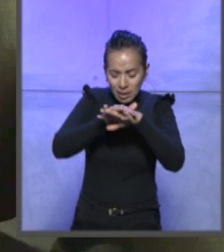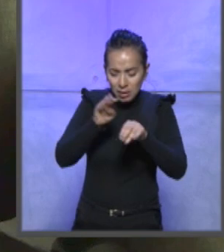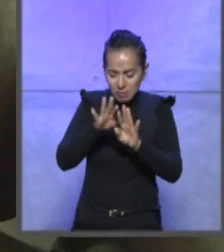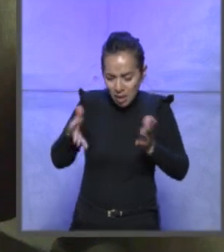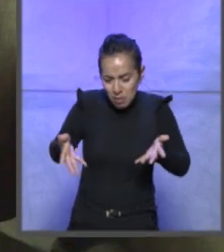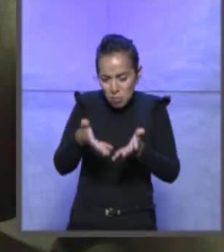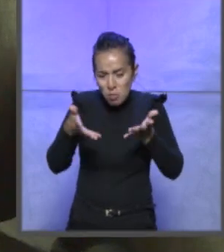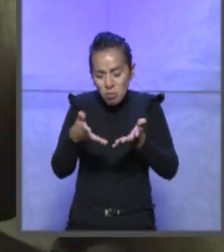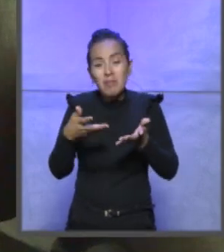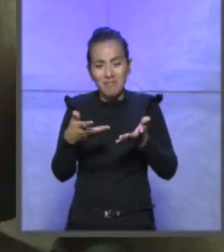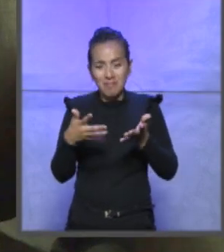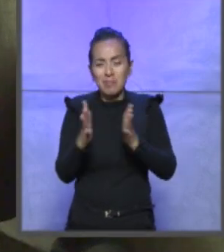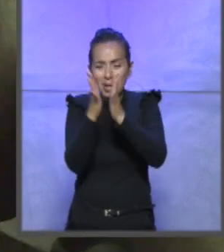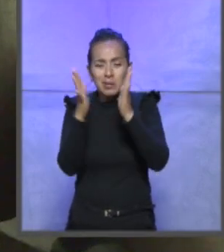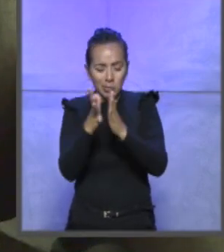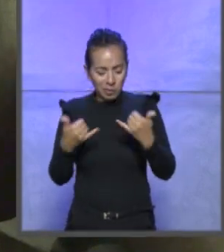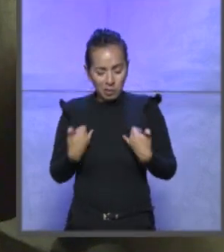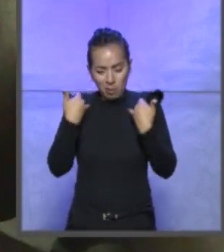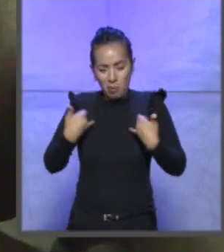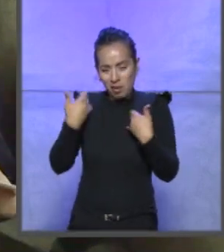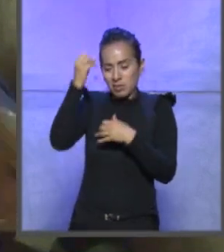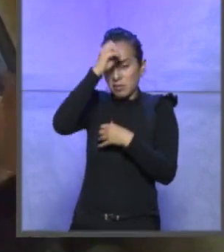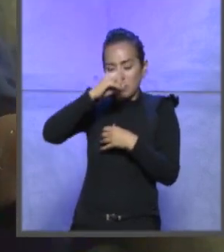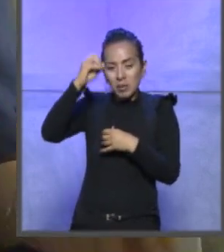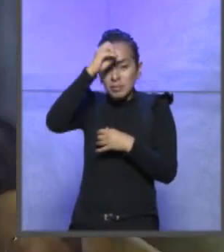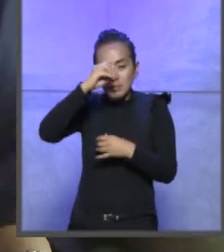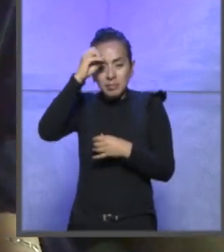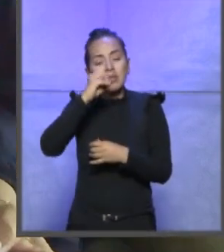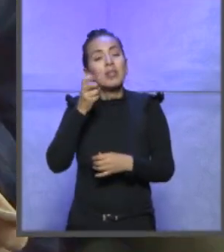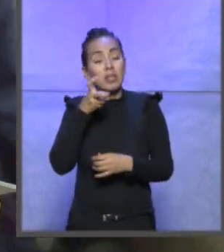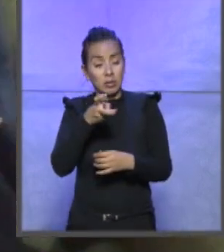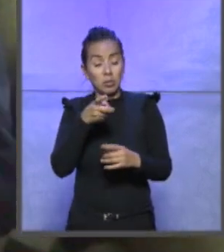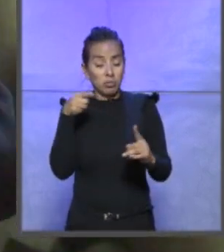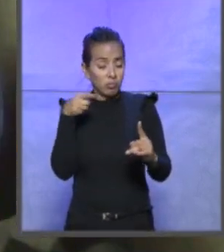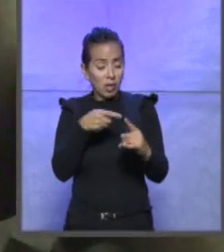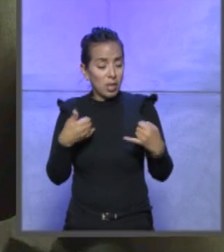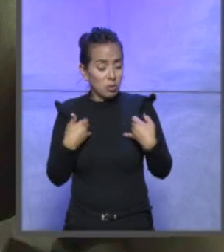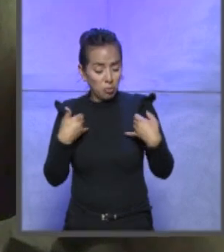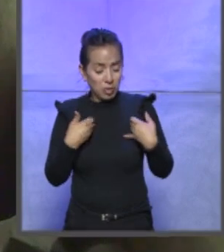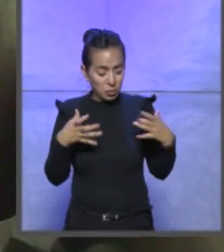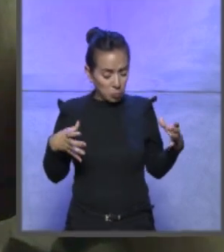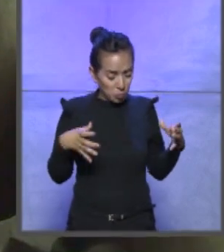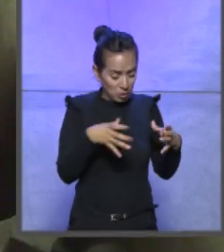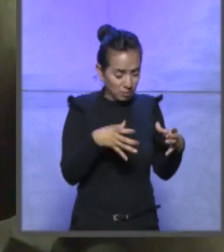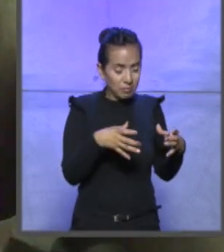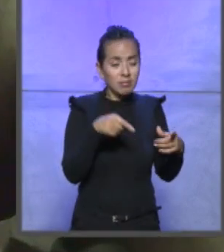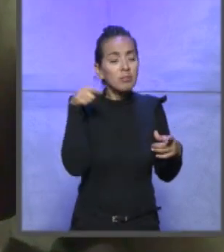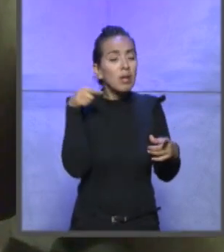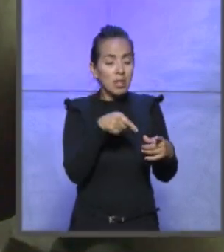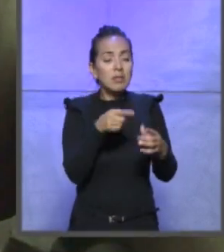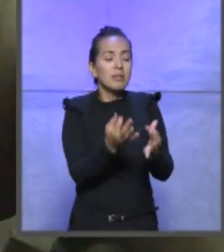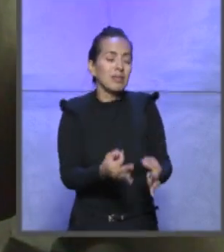tipo de eventos, porque desde luego las juventudes son un sector de nuestra